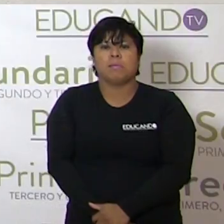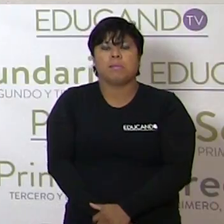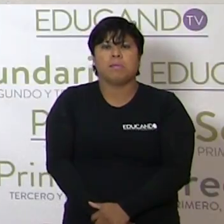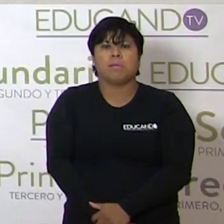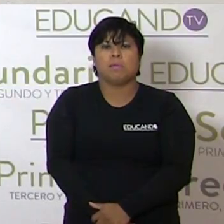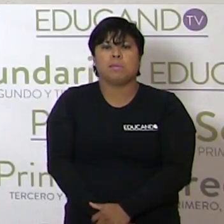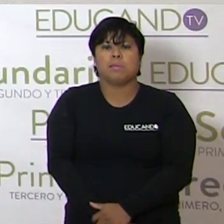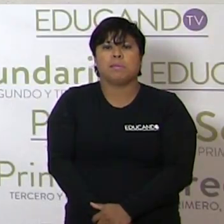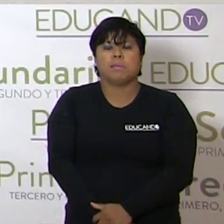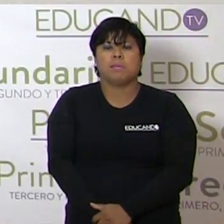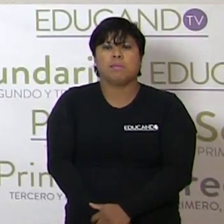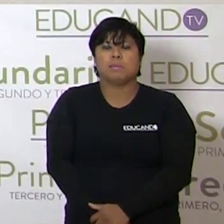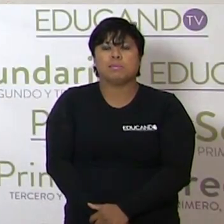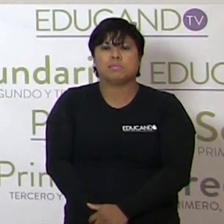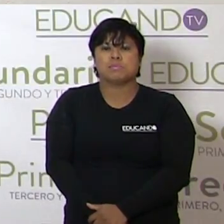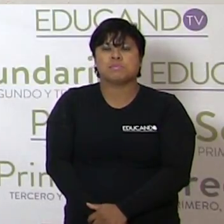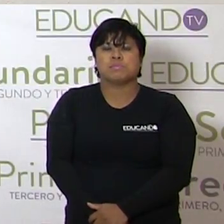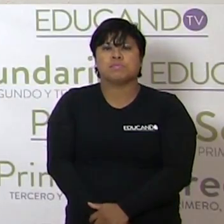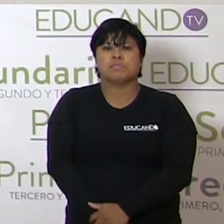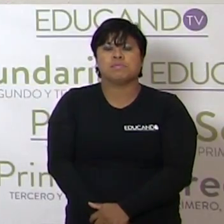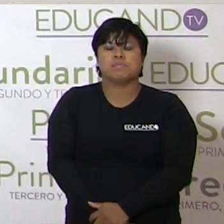la mediana.